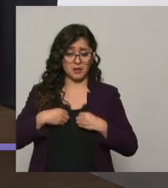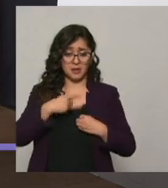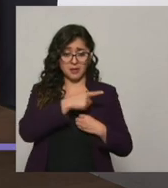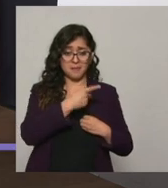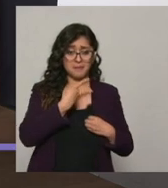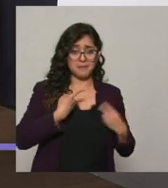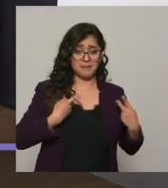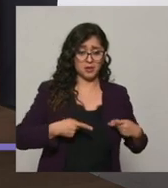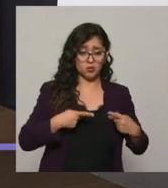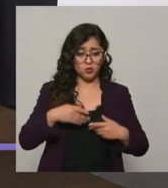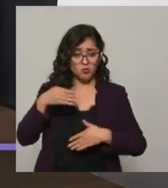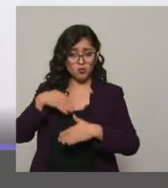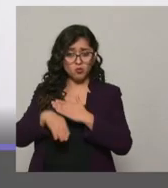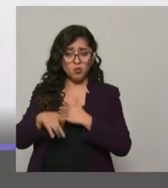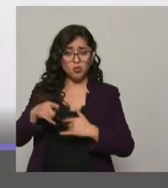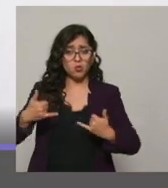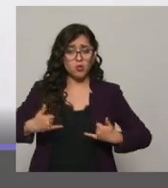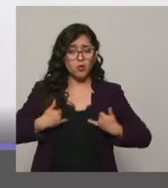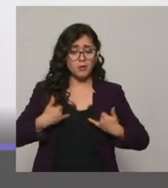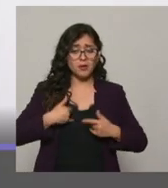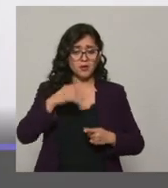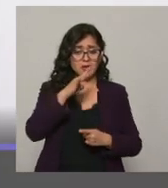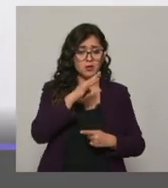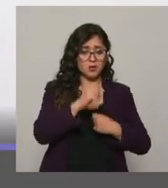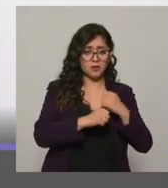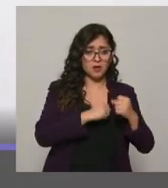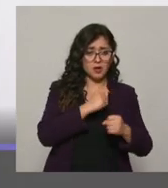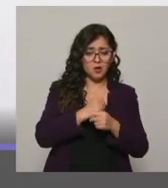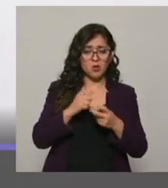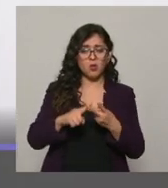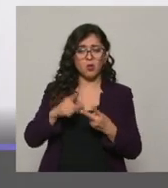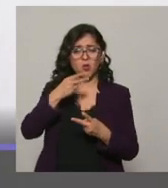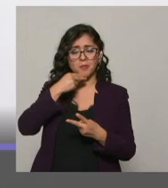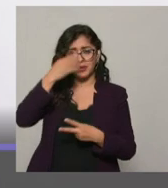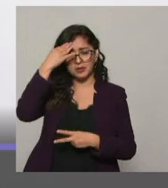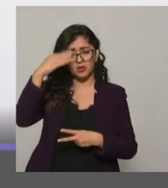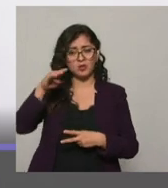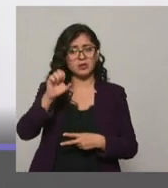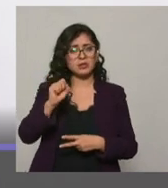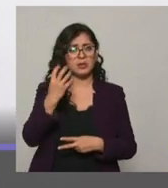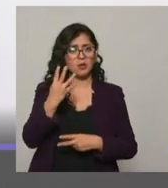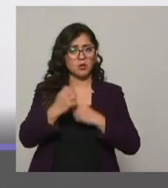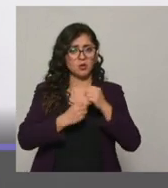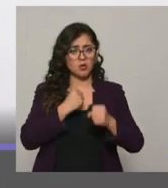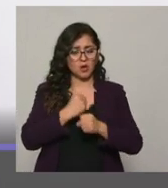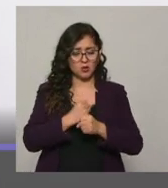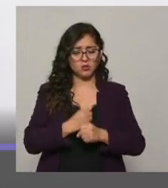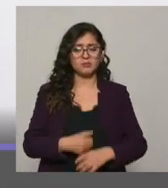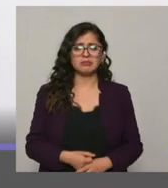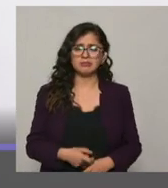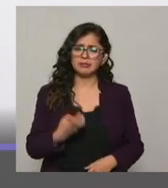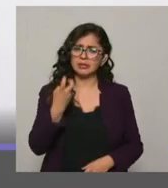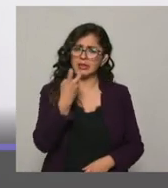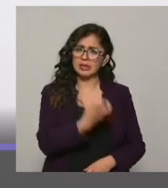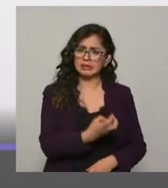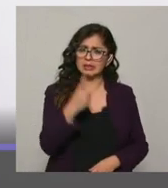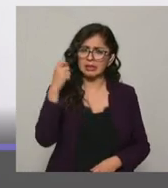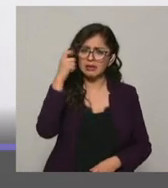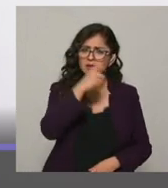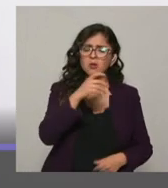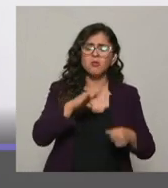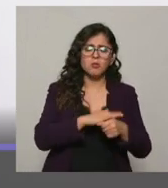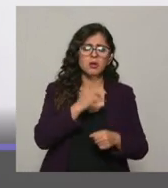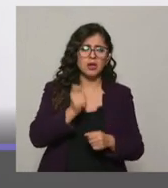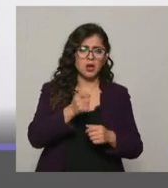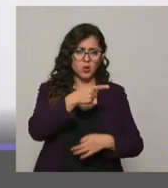asaltar. Es un joven de 19 años y un señor de 64. Entonces es una situación crítica, ¿por qué? Porque a nivel constitucional